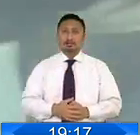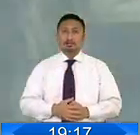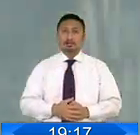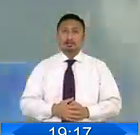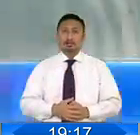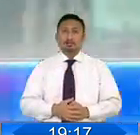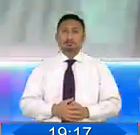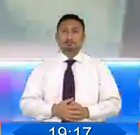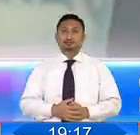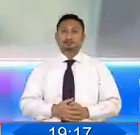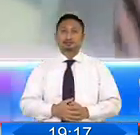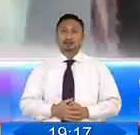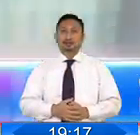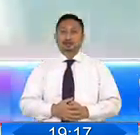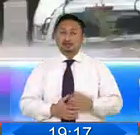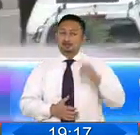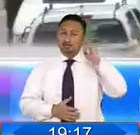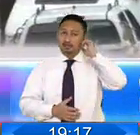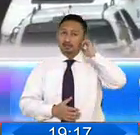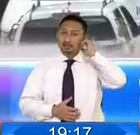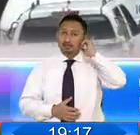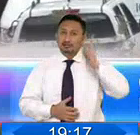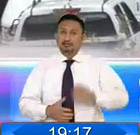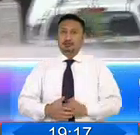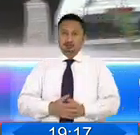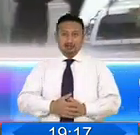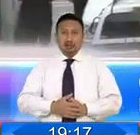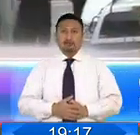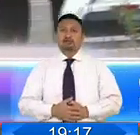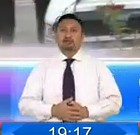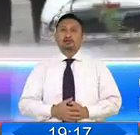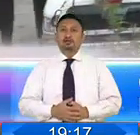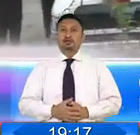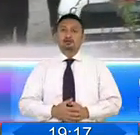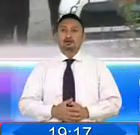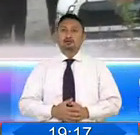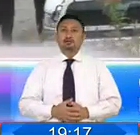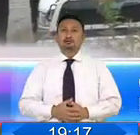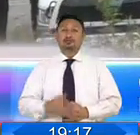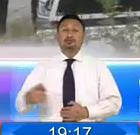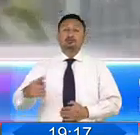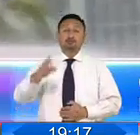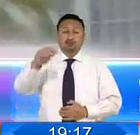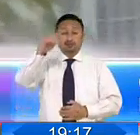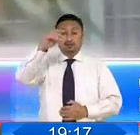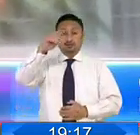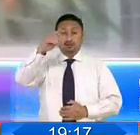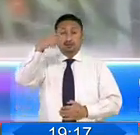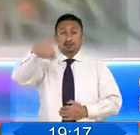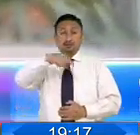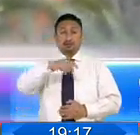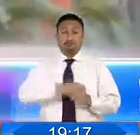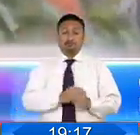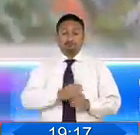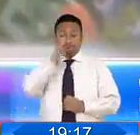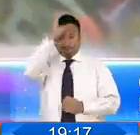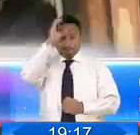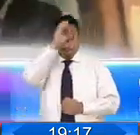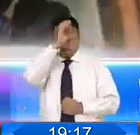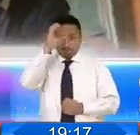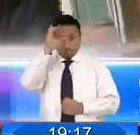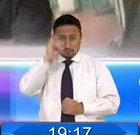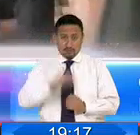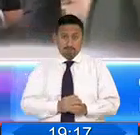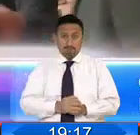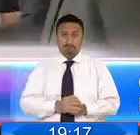por la masacre ocurrida en el CRS Turi de la capital Azuaya, en el que fueron asesinados 33 PPL, llegó al clero cuencano, institución que a través